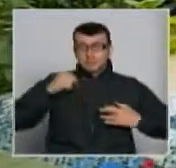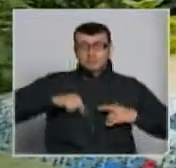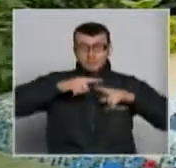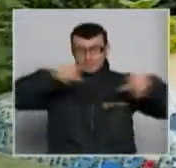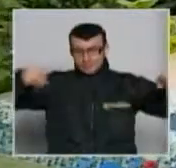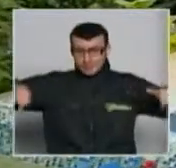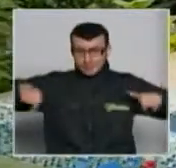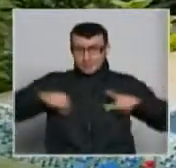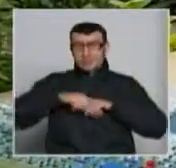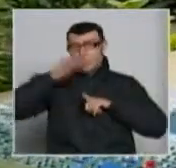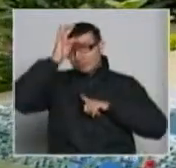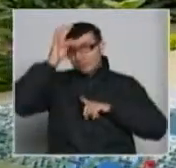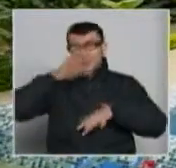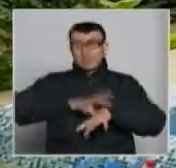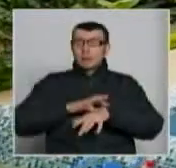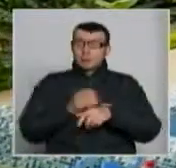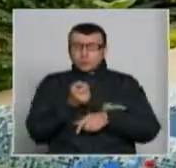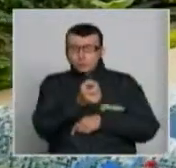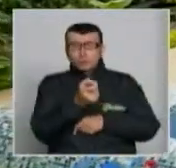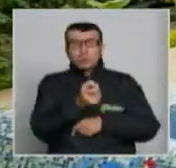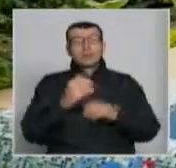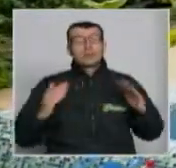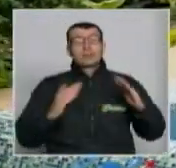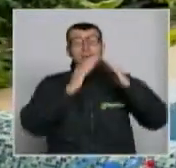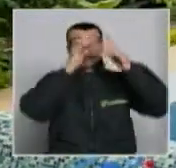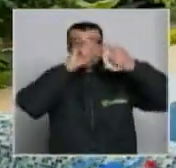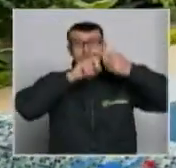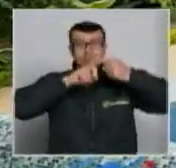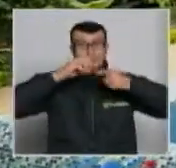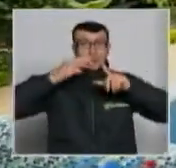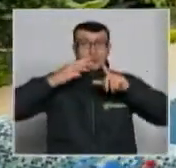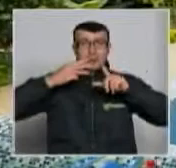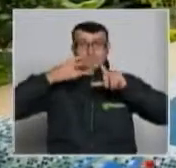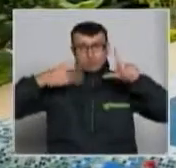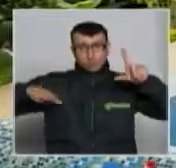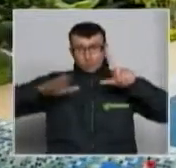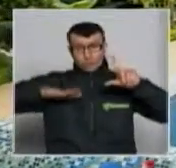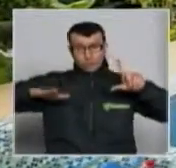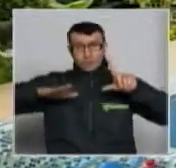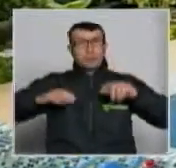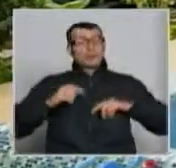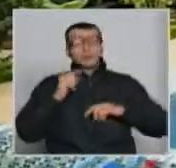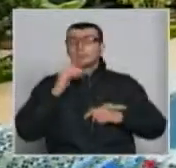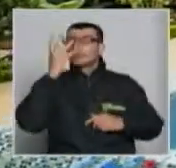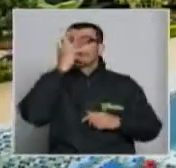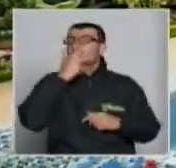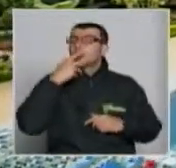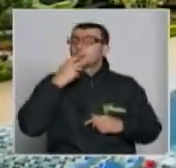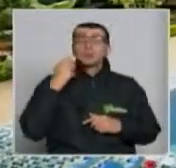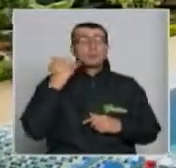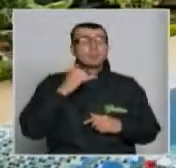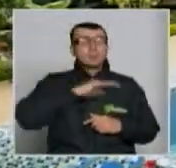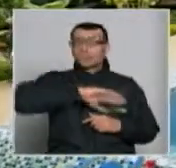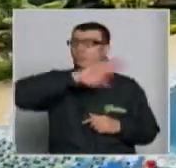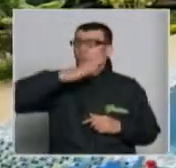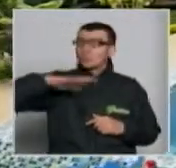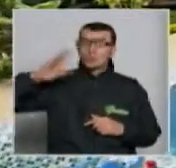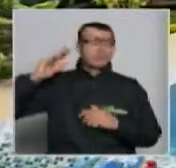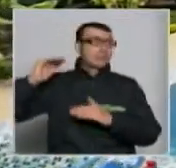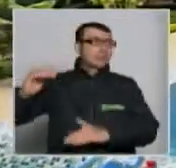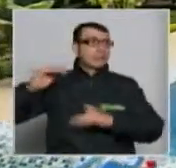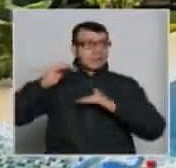parque médico situado a media cuadra, la Iglesia de la Pradera, en Dos Quebradas, con este lindo paisaje que nos regala la